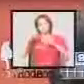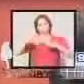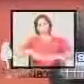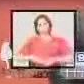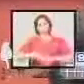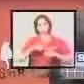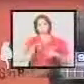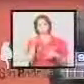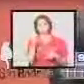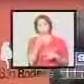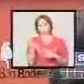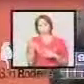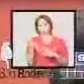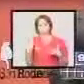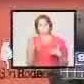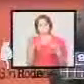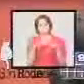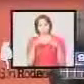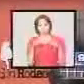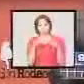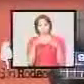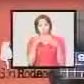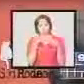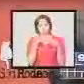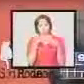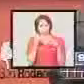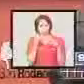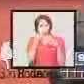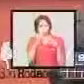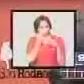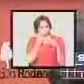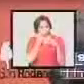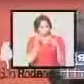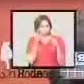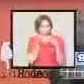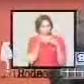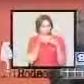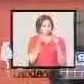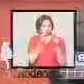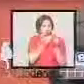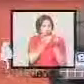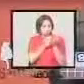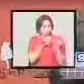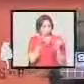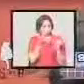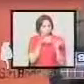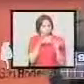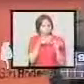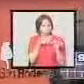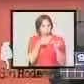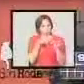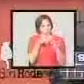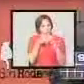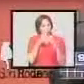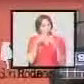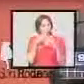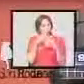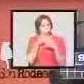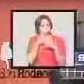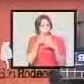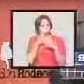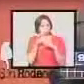no solamente el PIN, que es el número, la clave, ¿verdad?, sino también el plástico, pues sí hubo una